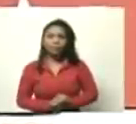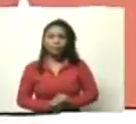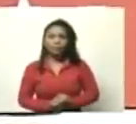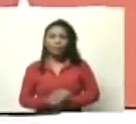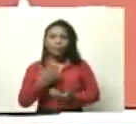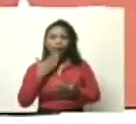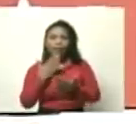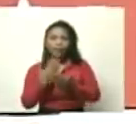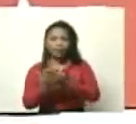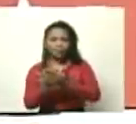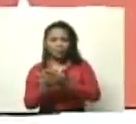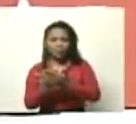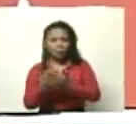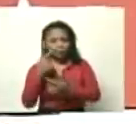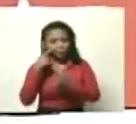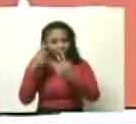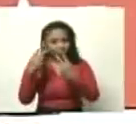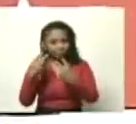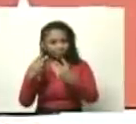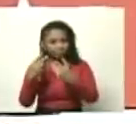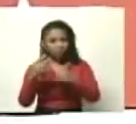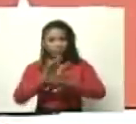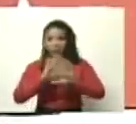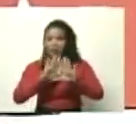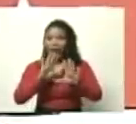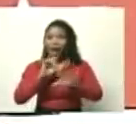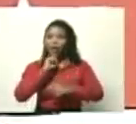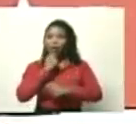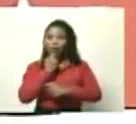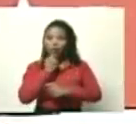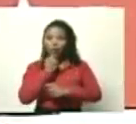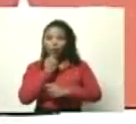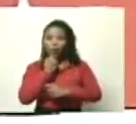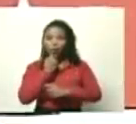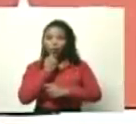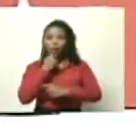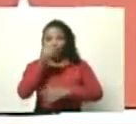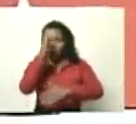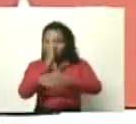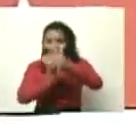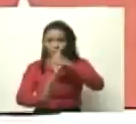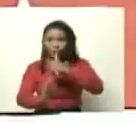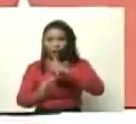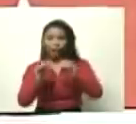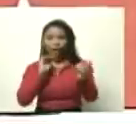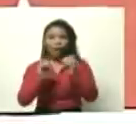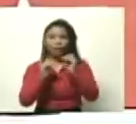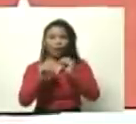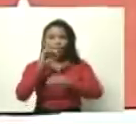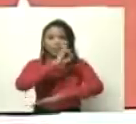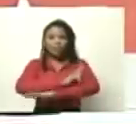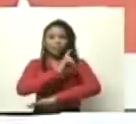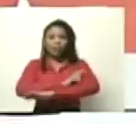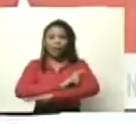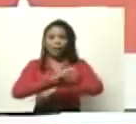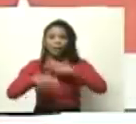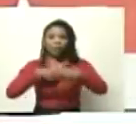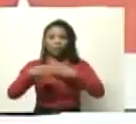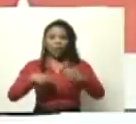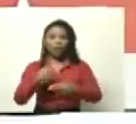Gracias. Gracias, Liz. Mira, ya el código de para la honestidad, la ética y la disciplina